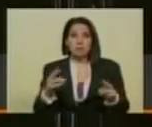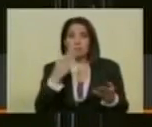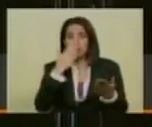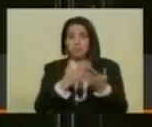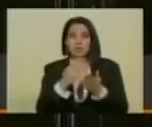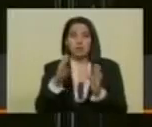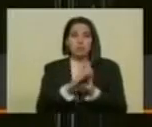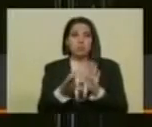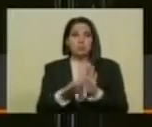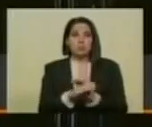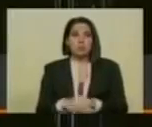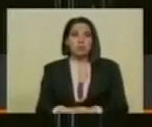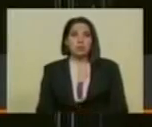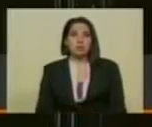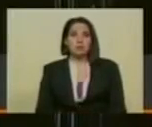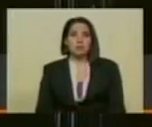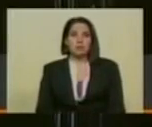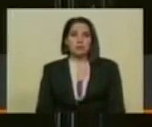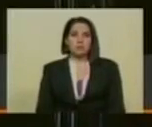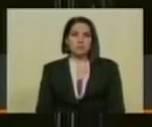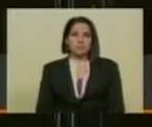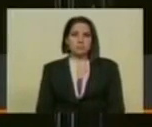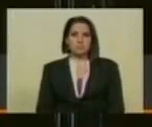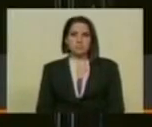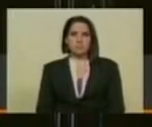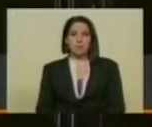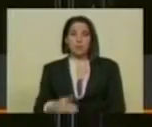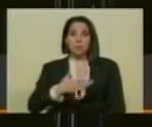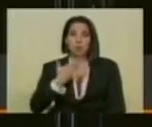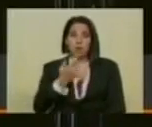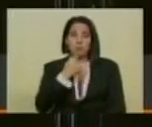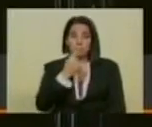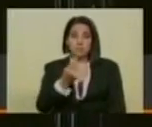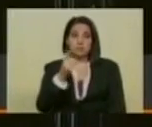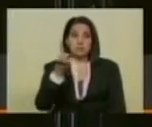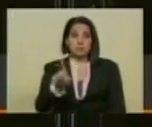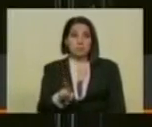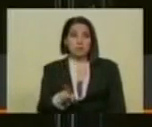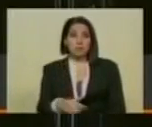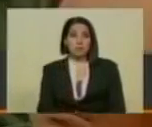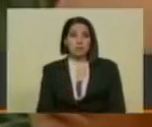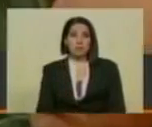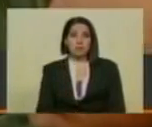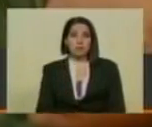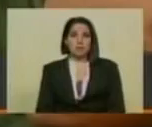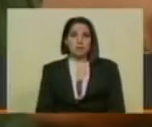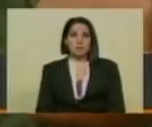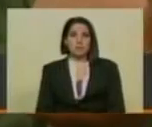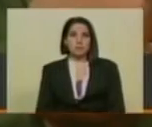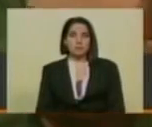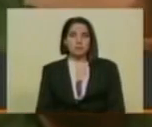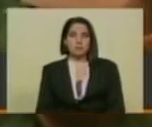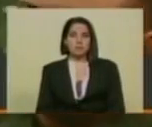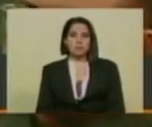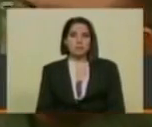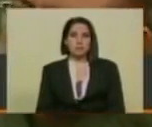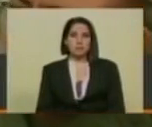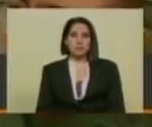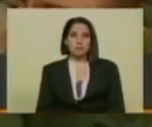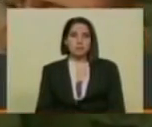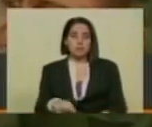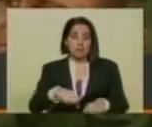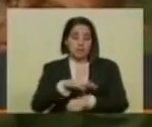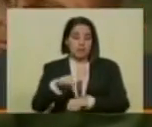constituyente. Y pudiéramos decir también que una vez ejercida la voluntad y soberanía del